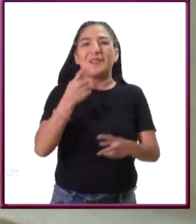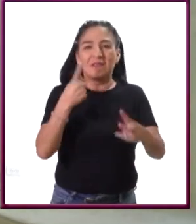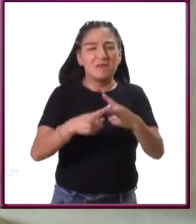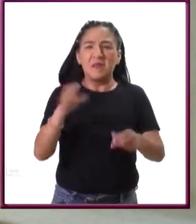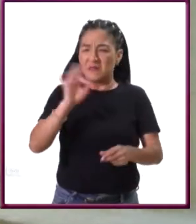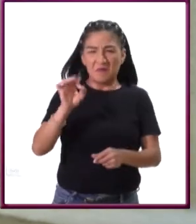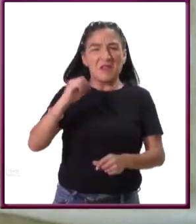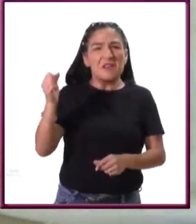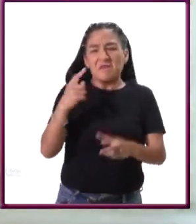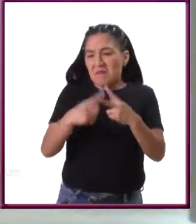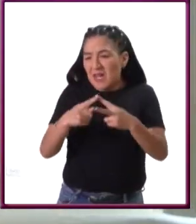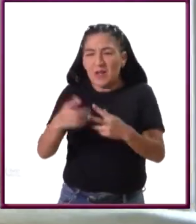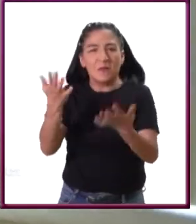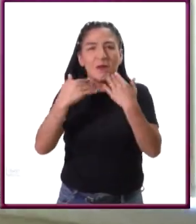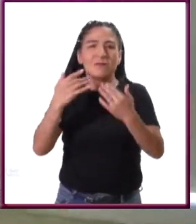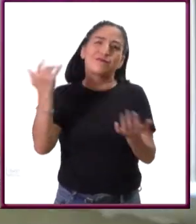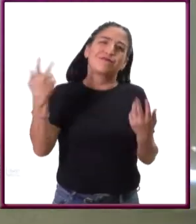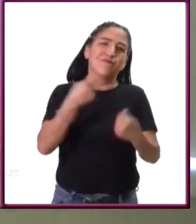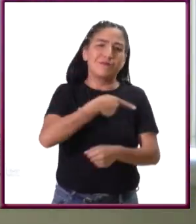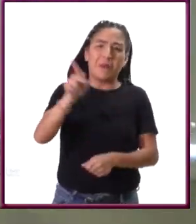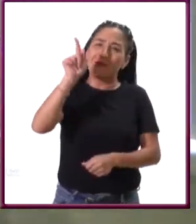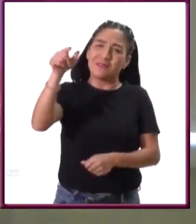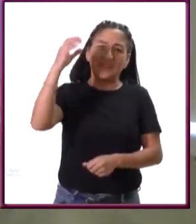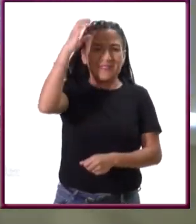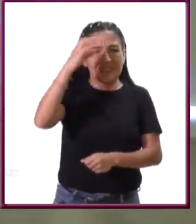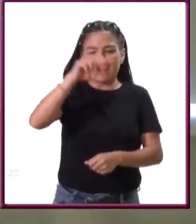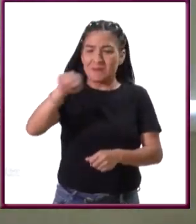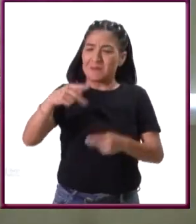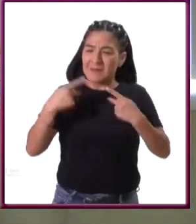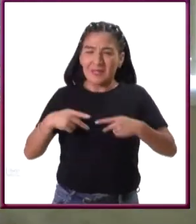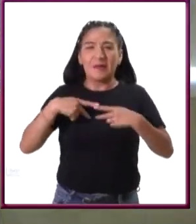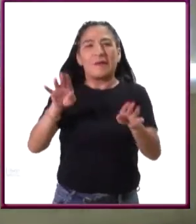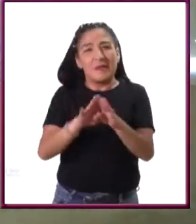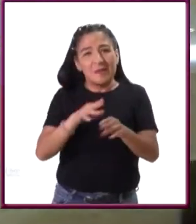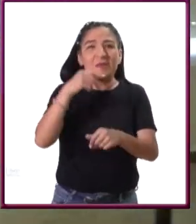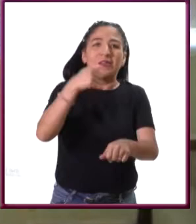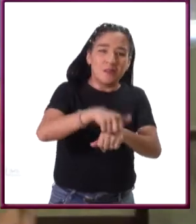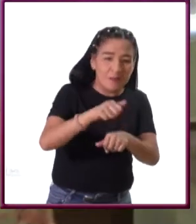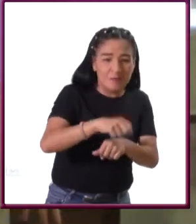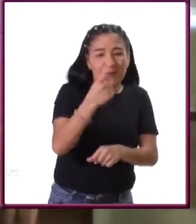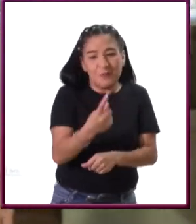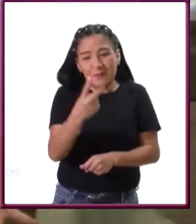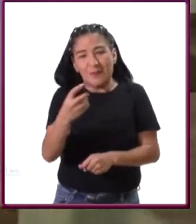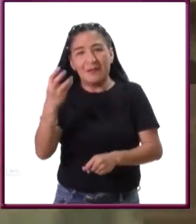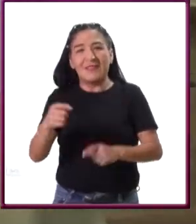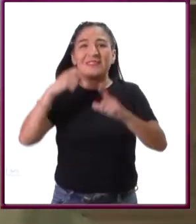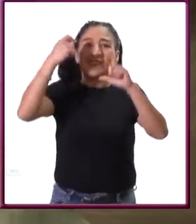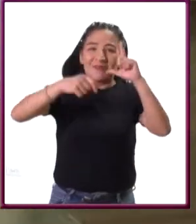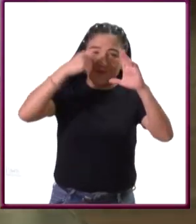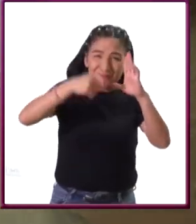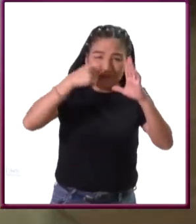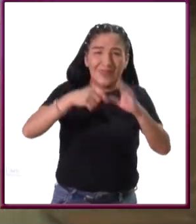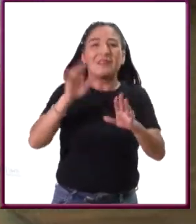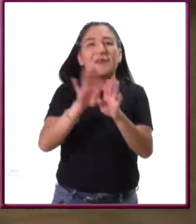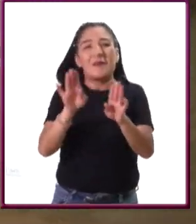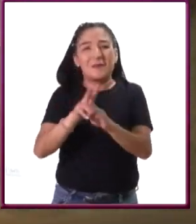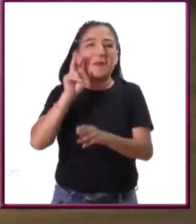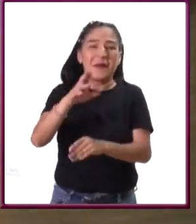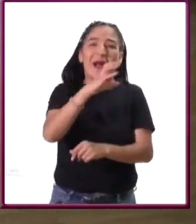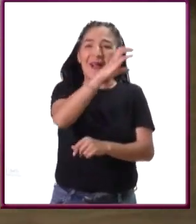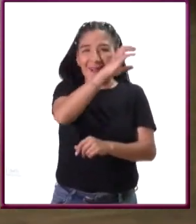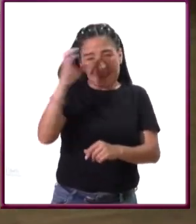imagínate a los pobres científicos intentando contar todos los minutos de videos de gatitos que hay en el internet.